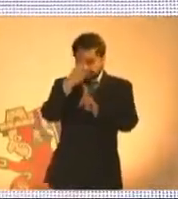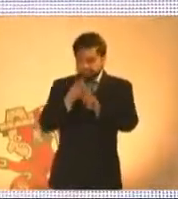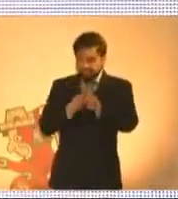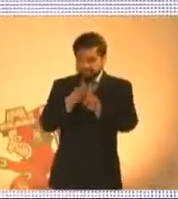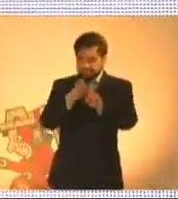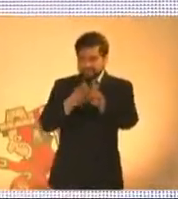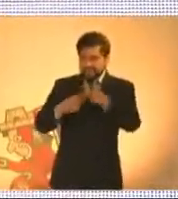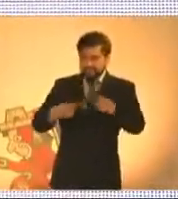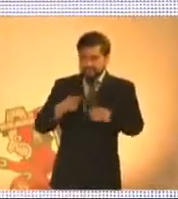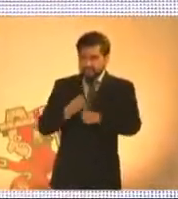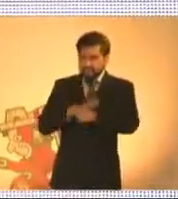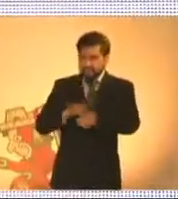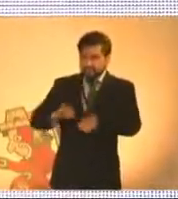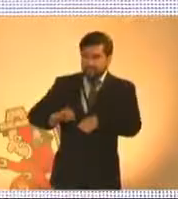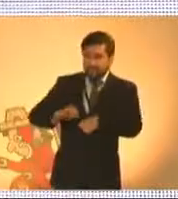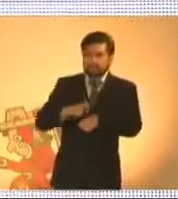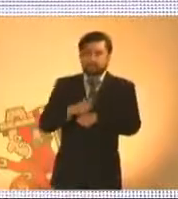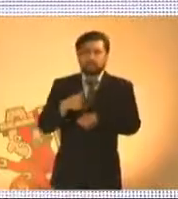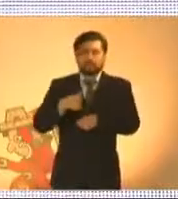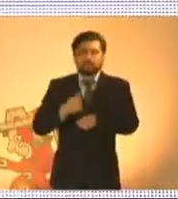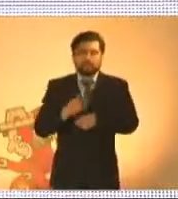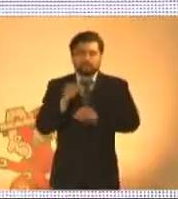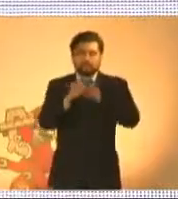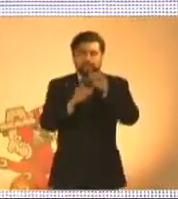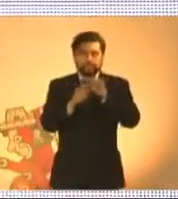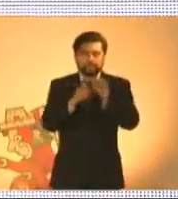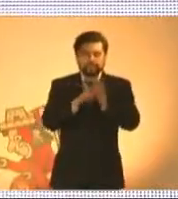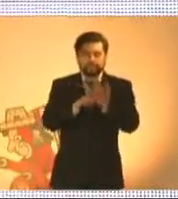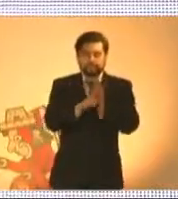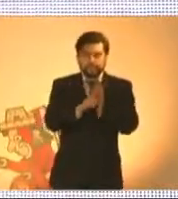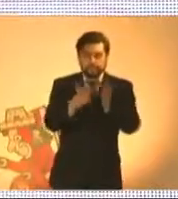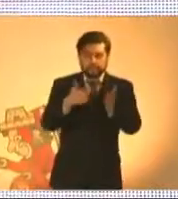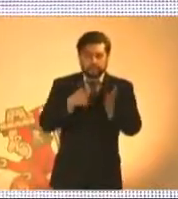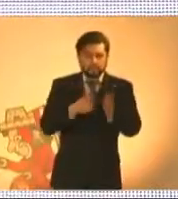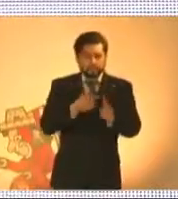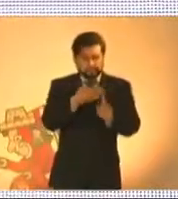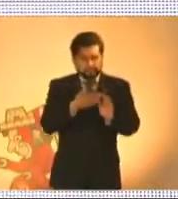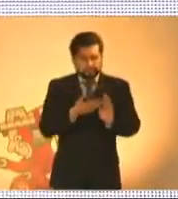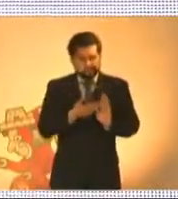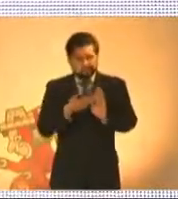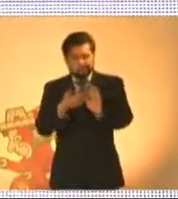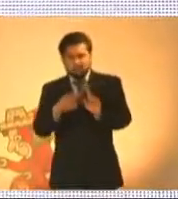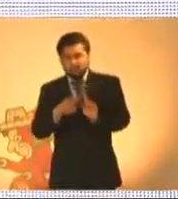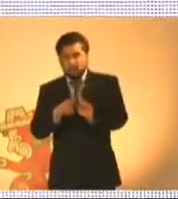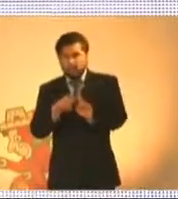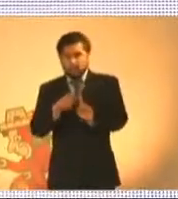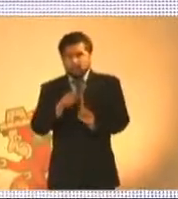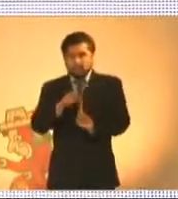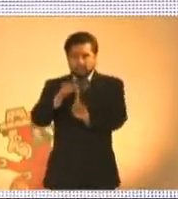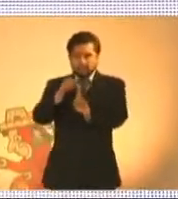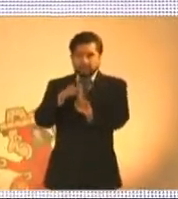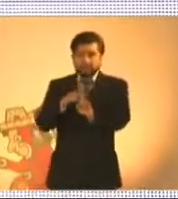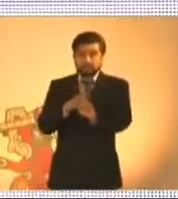y yo creo que en la novela yo por lo menos trato de reflejar lo asesino pero con todos esos elementos